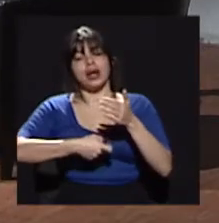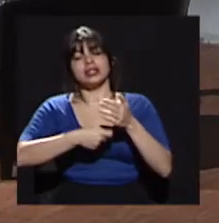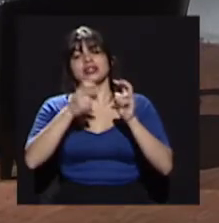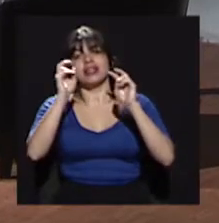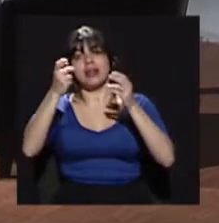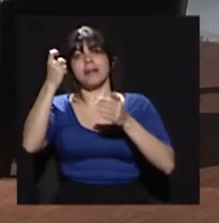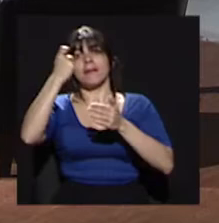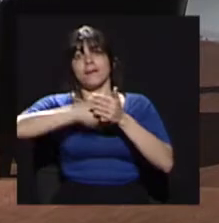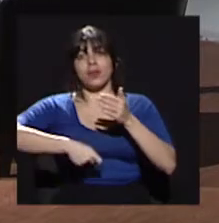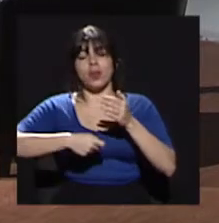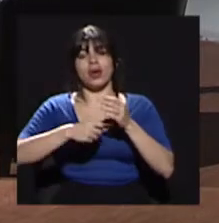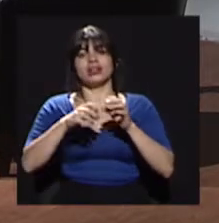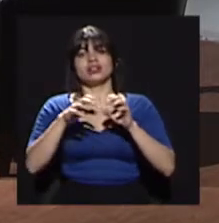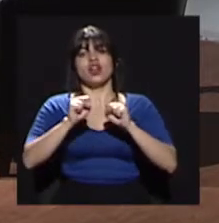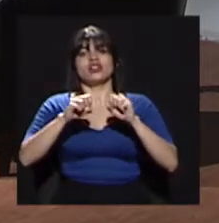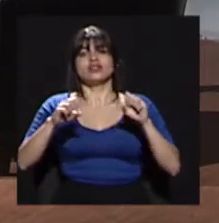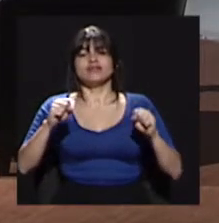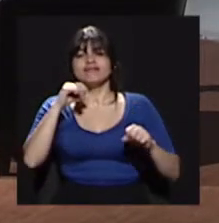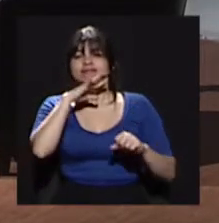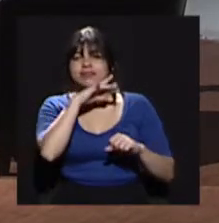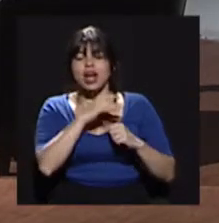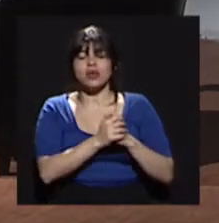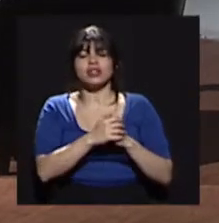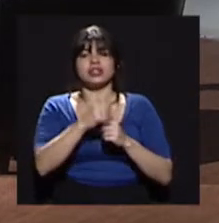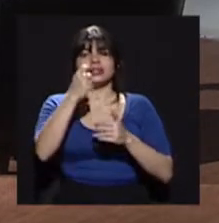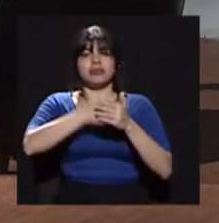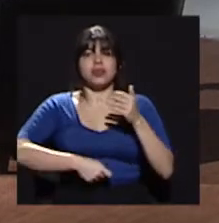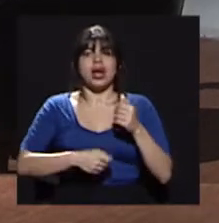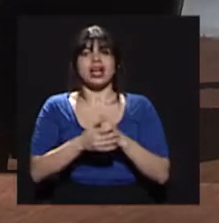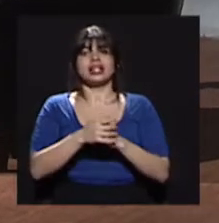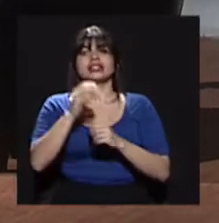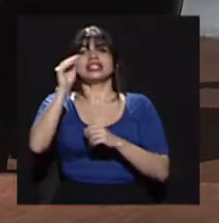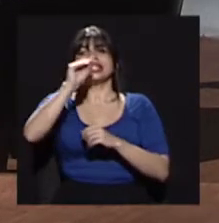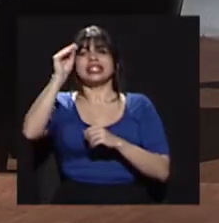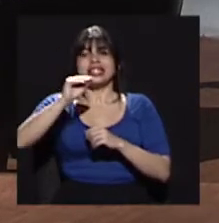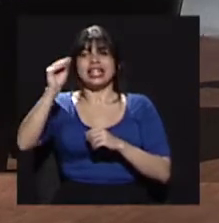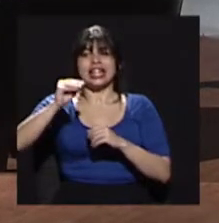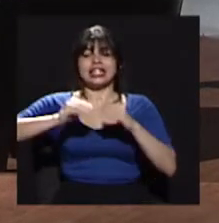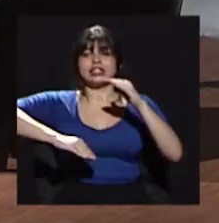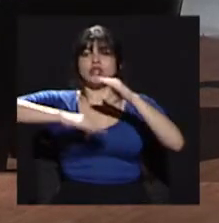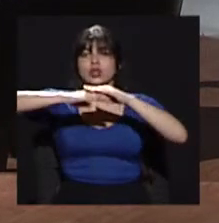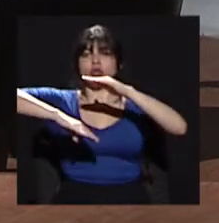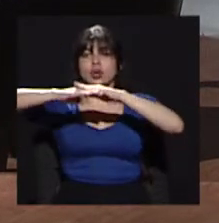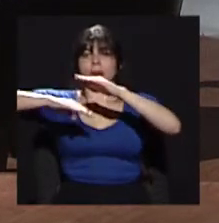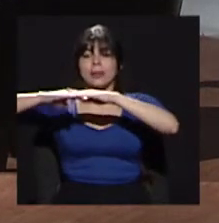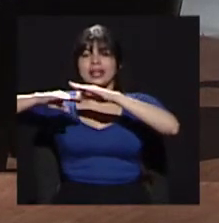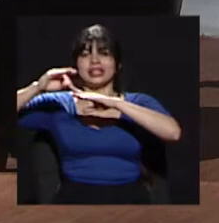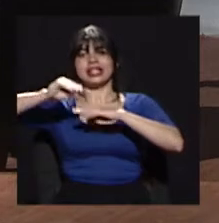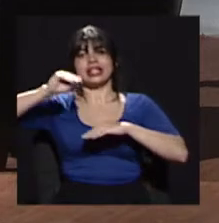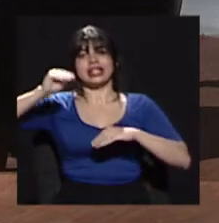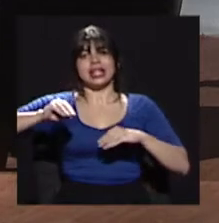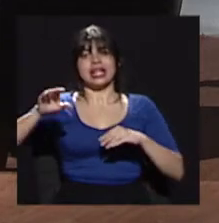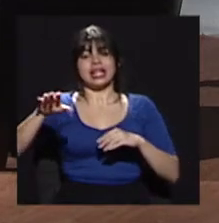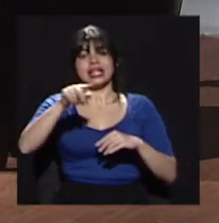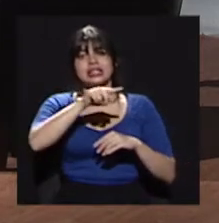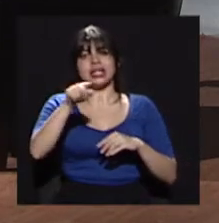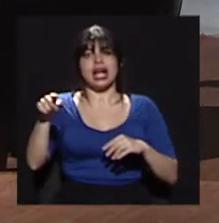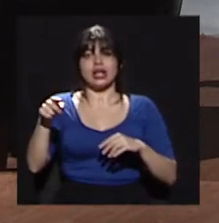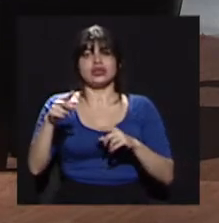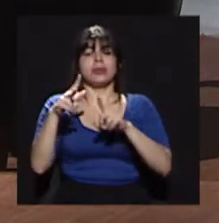tema fiscal en el fraude fiscal en las tasas de interés de tope de tasas de interés a los a los